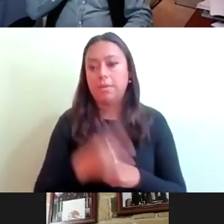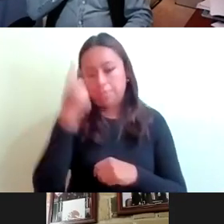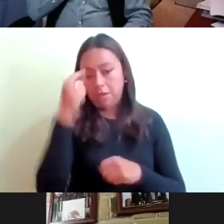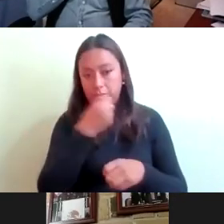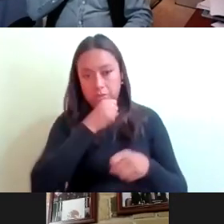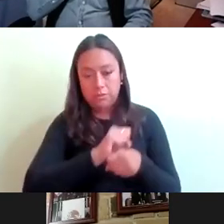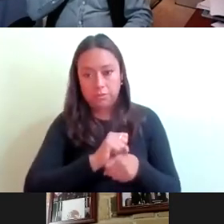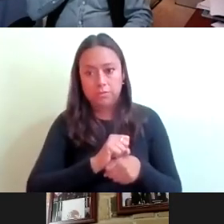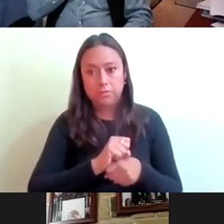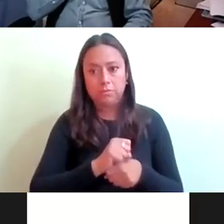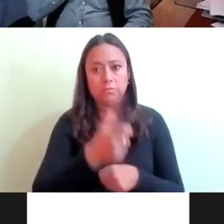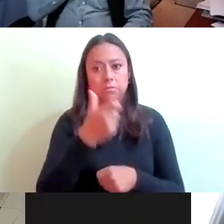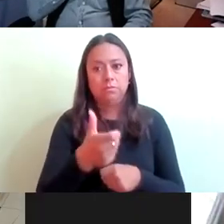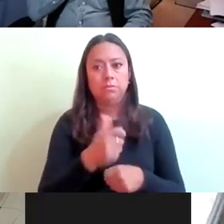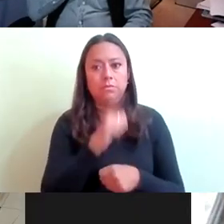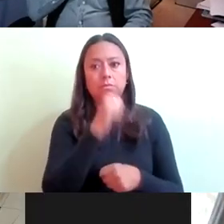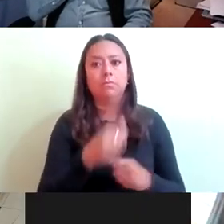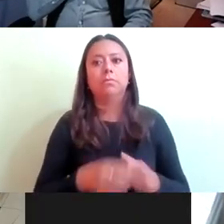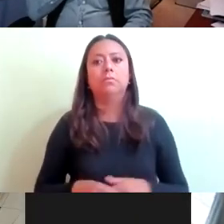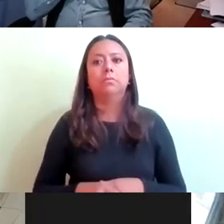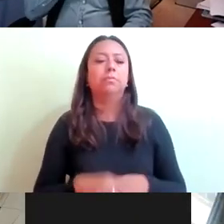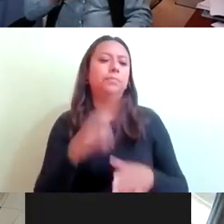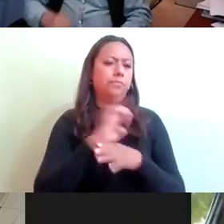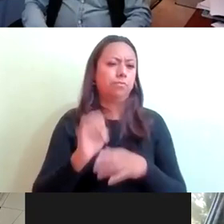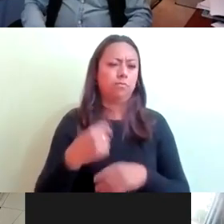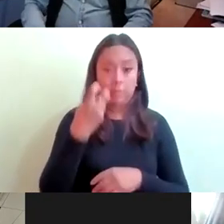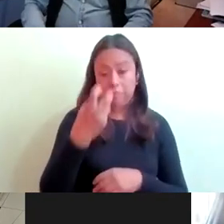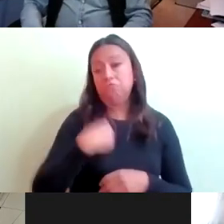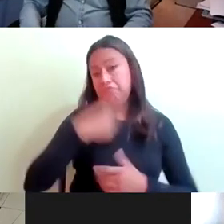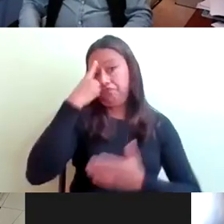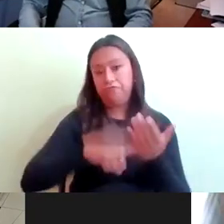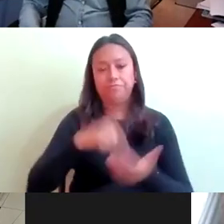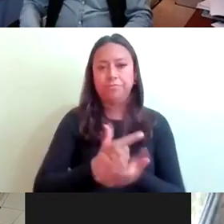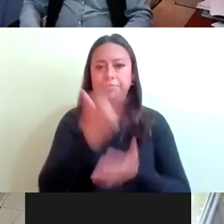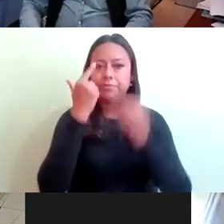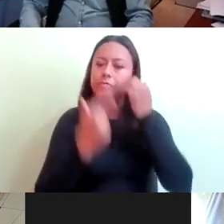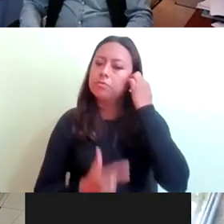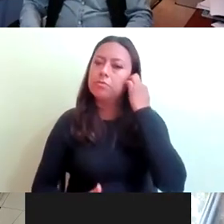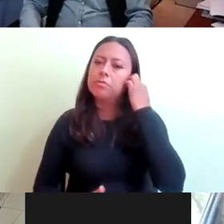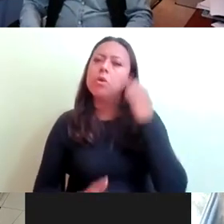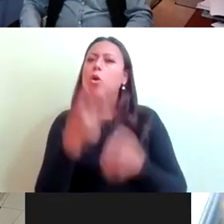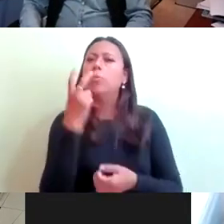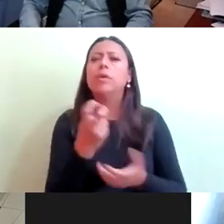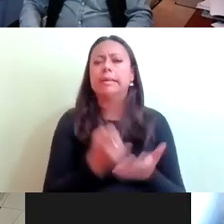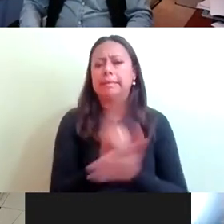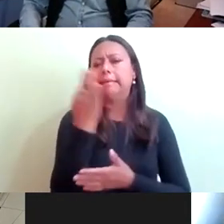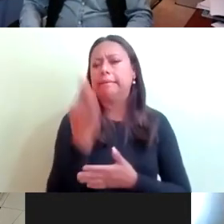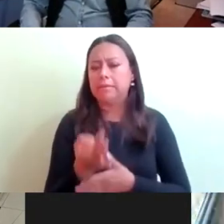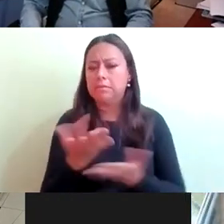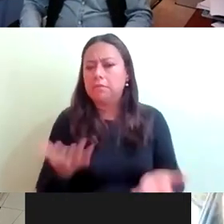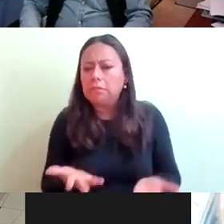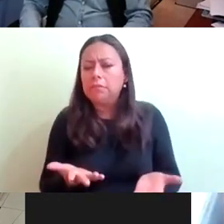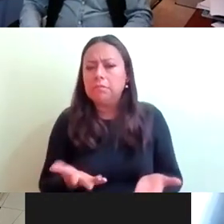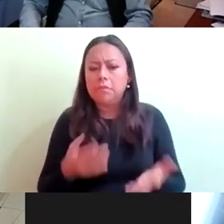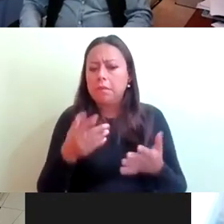cómo elaborar los lineamientos. Eso me parece gravísimo. ¿Por qué no hay nada en el dictamen a ese respecto? Sería